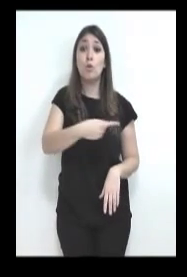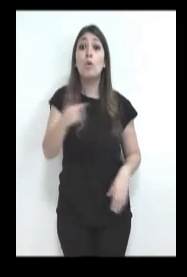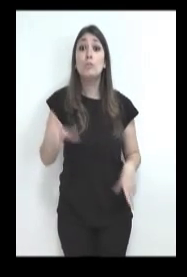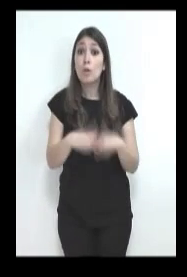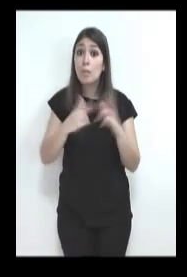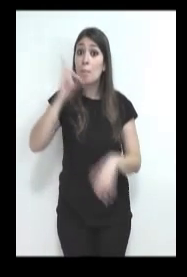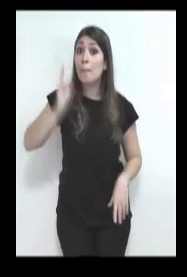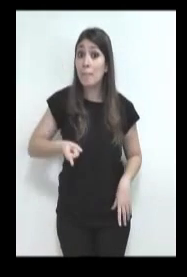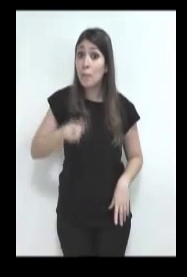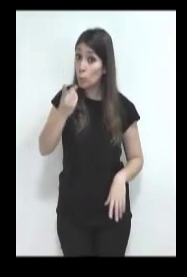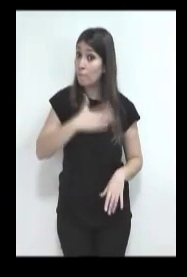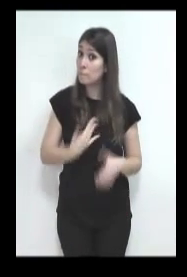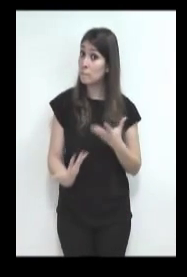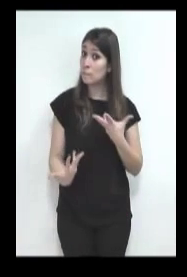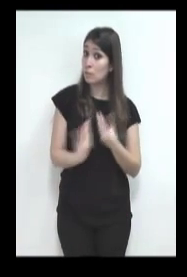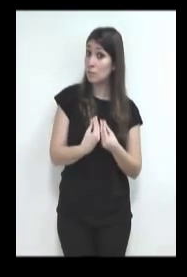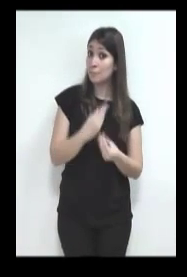que desee participar